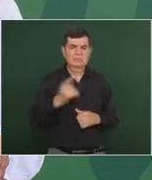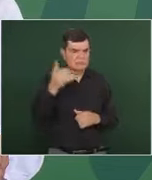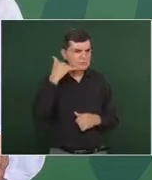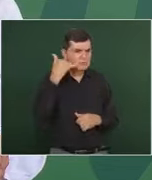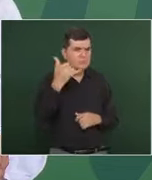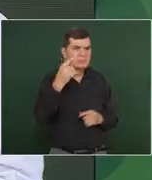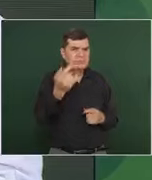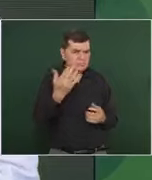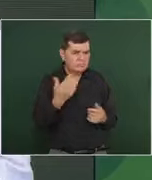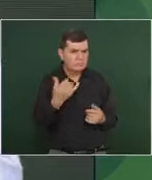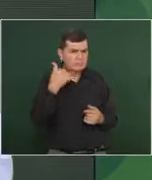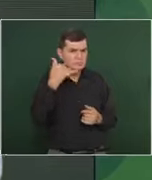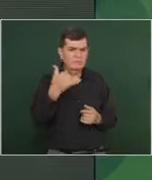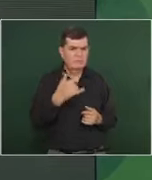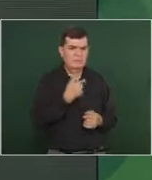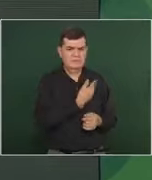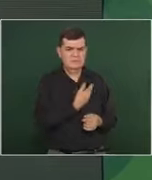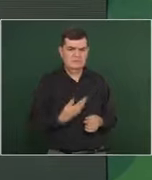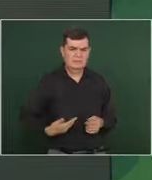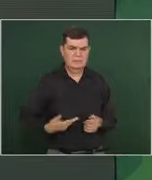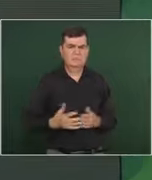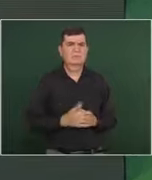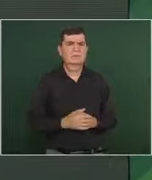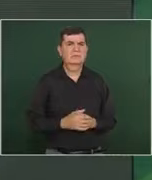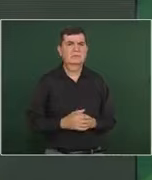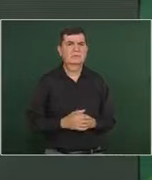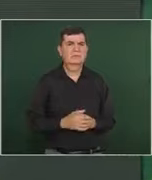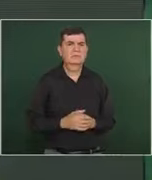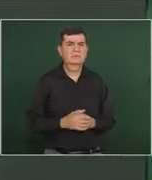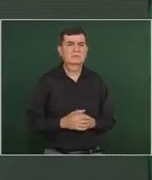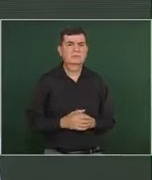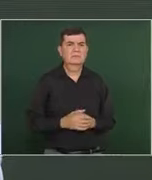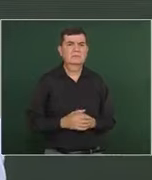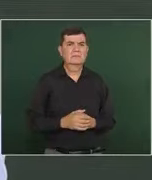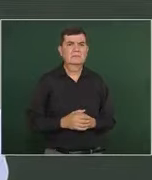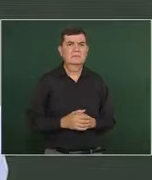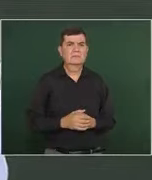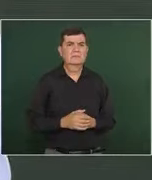comuníqueme con el presidente.